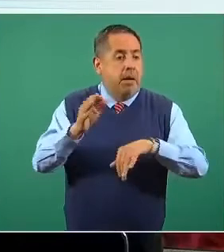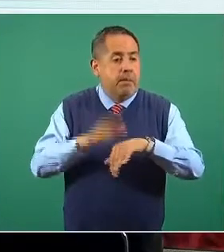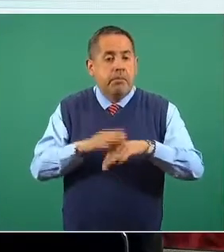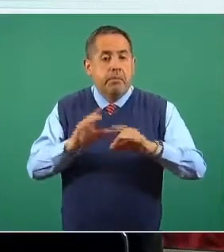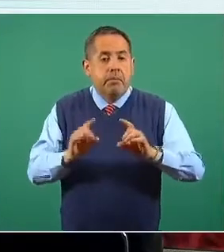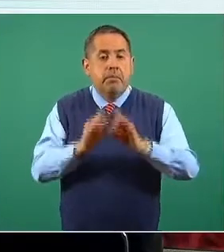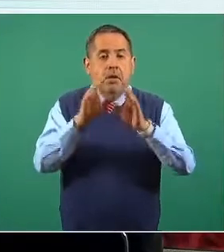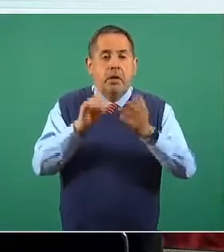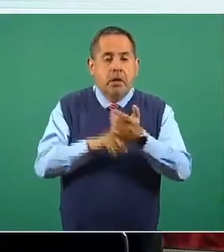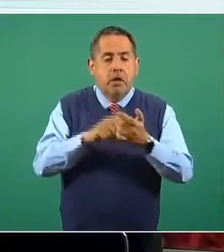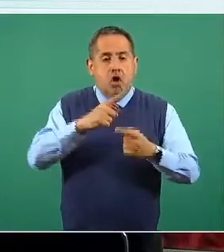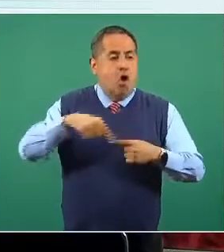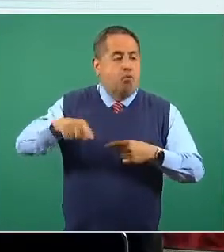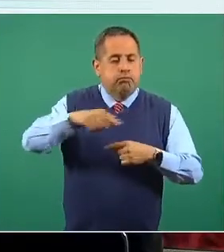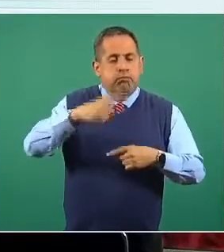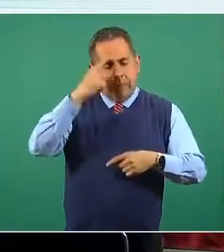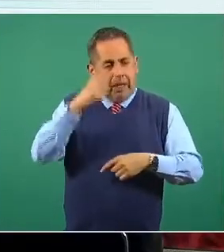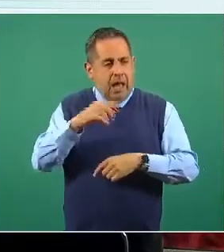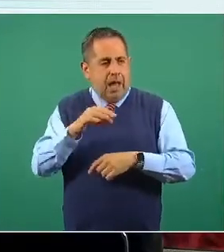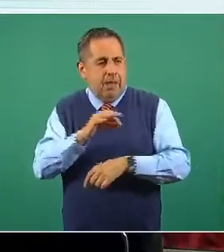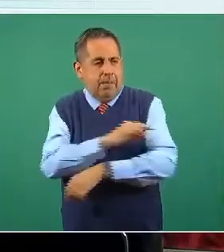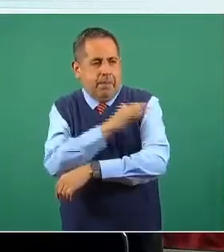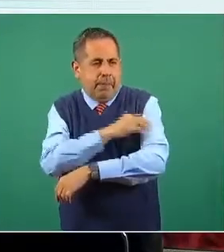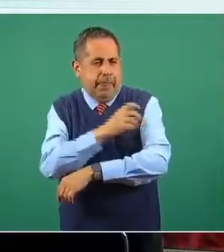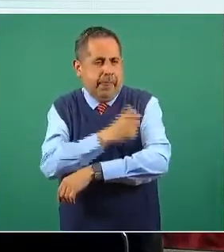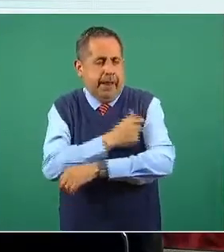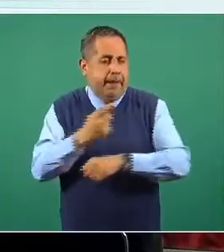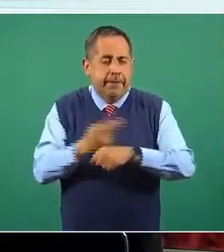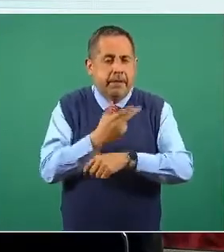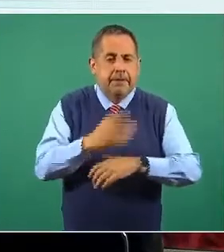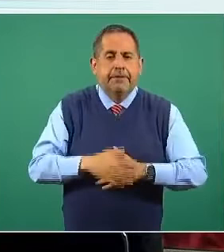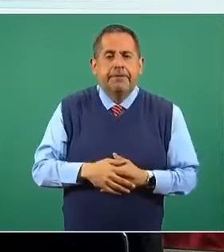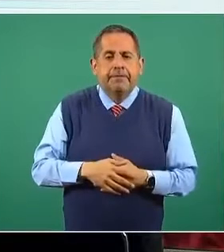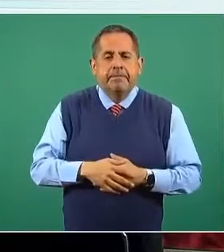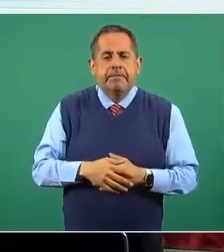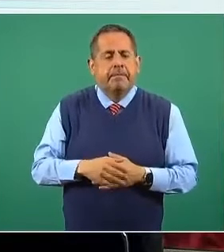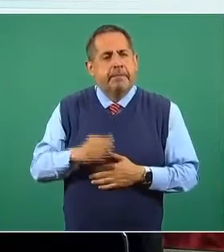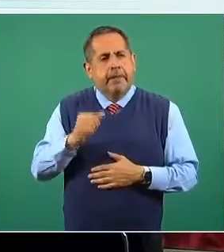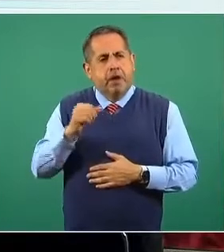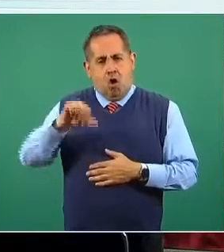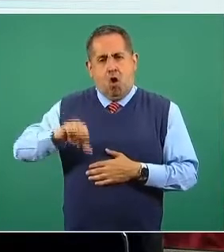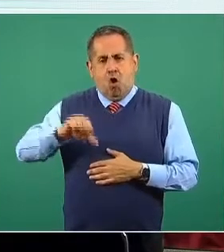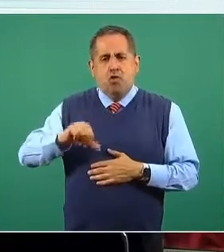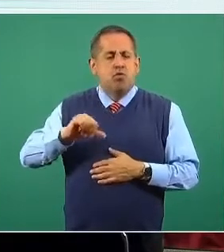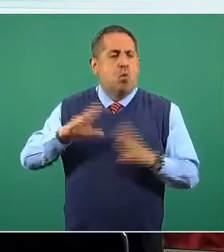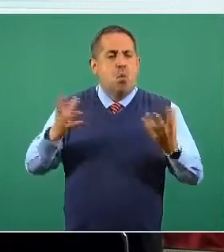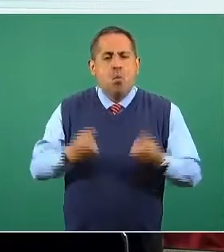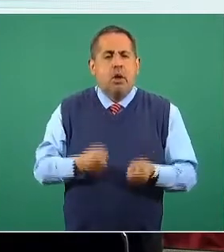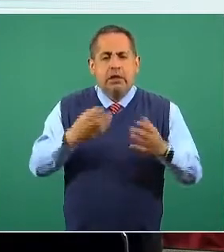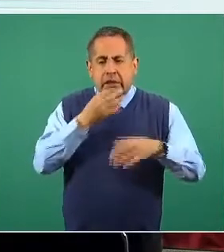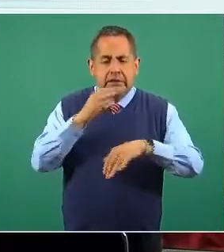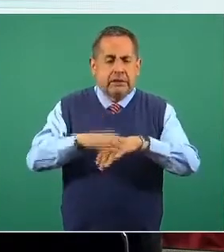eventos supuestamente atribuibles a vacunación y inmunización. Al corte del día de hoy se han notificado